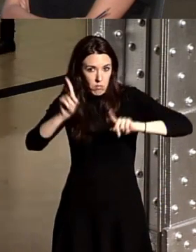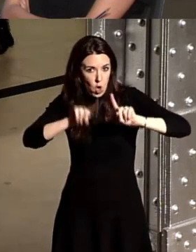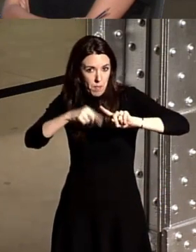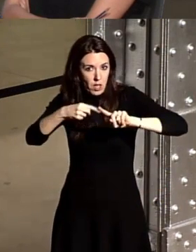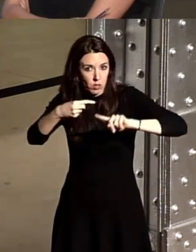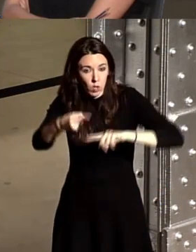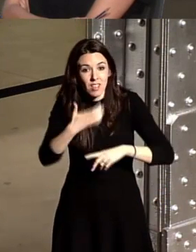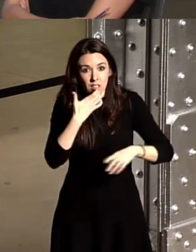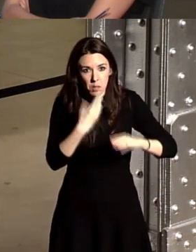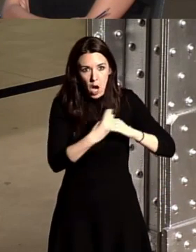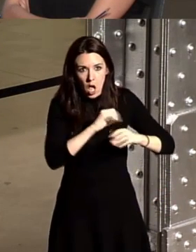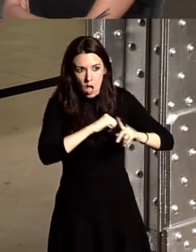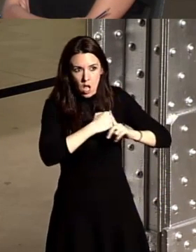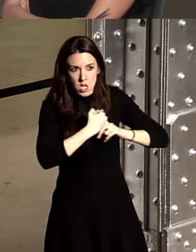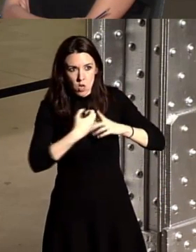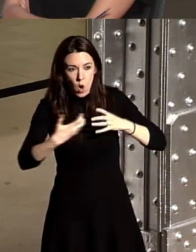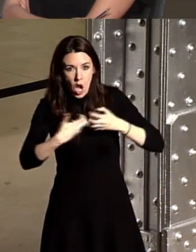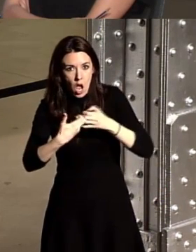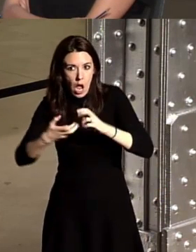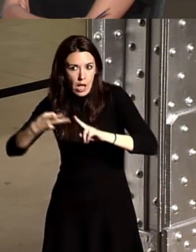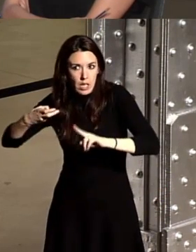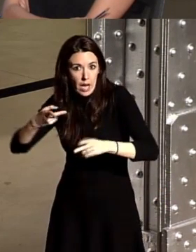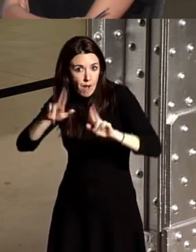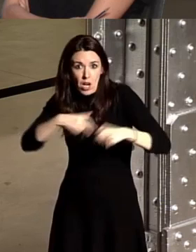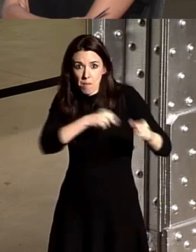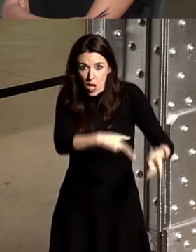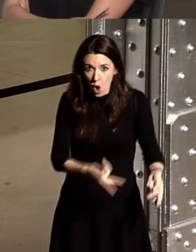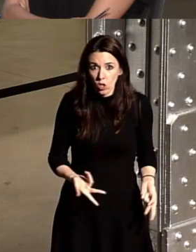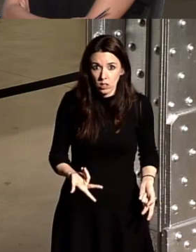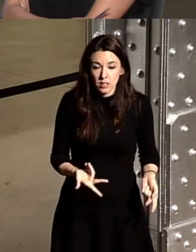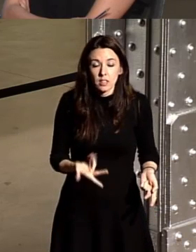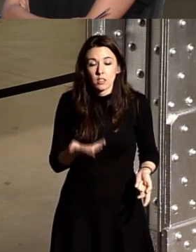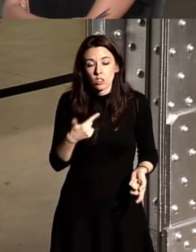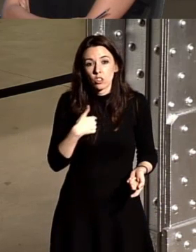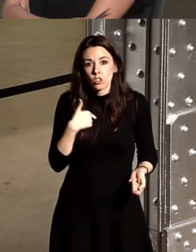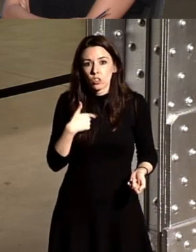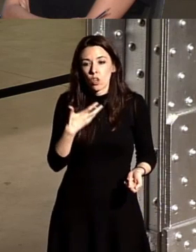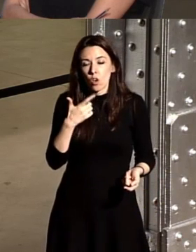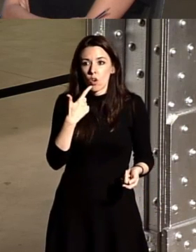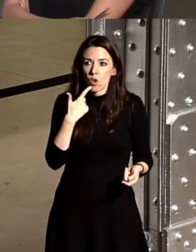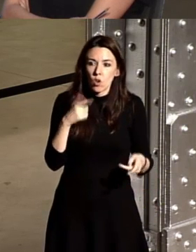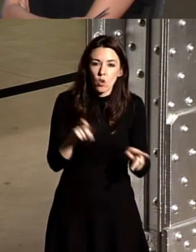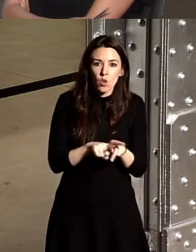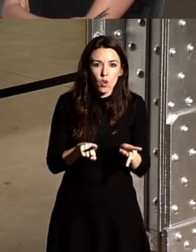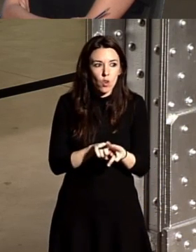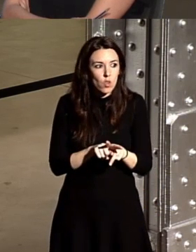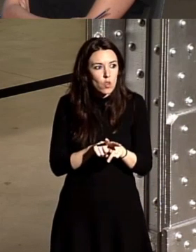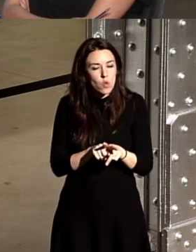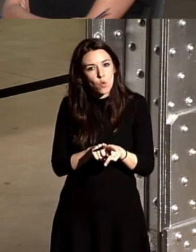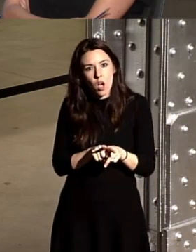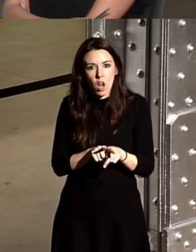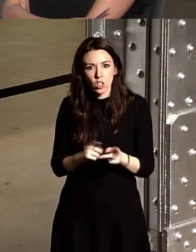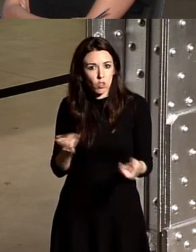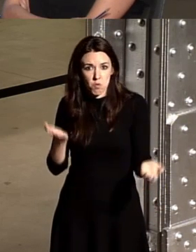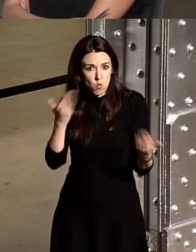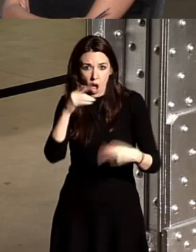si te empuja en la guerra, y yo como me pongo el pie, como no, yo no tengo